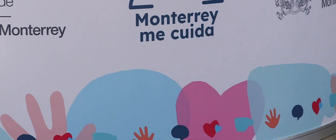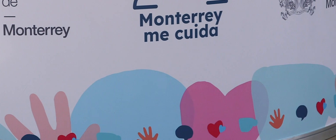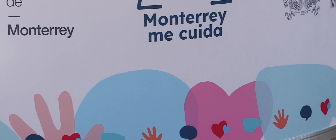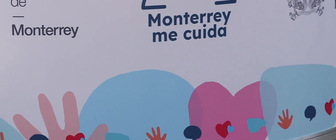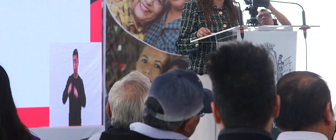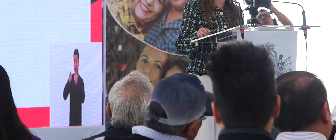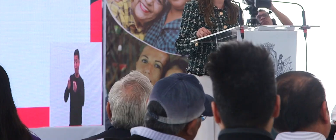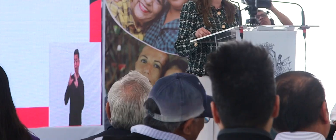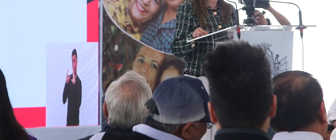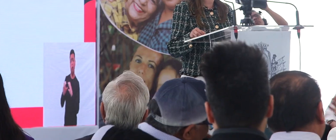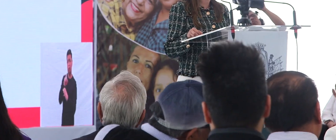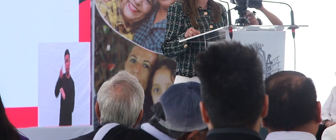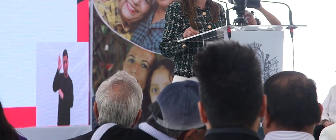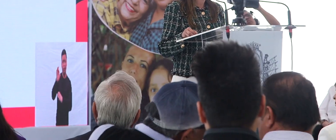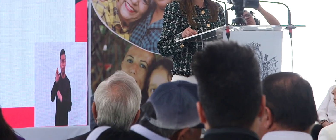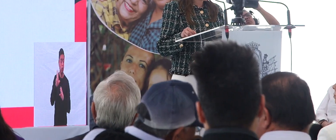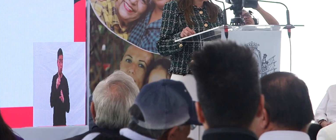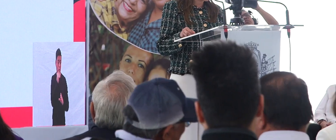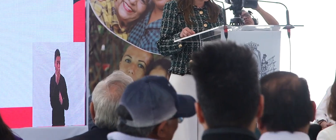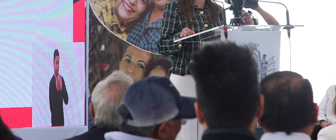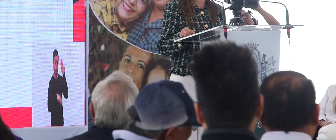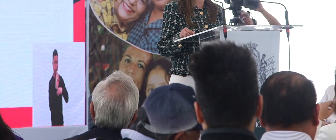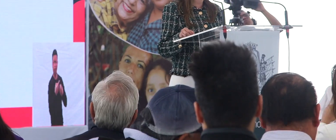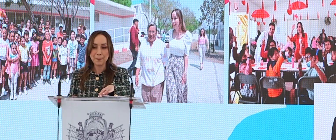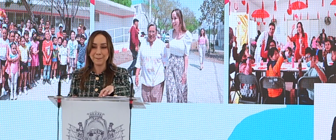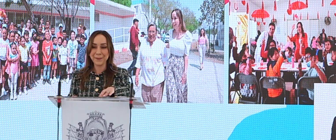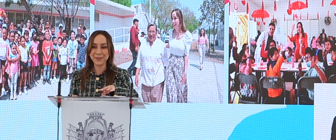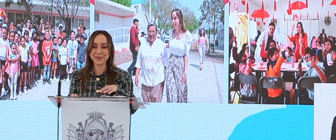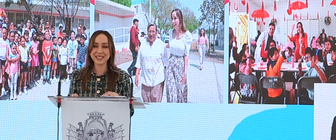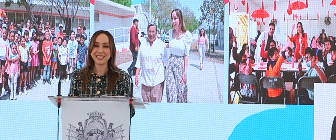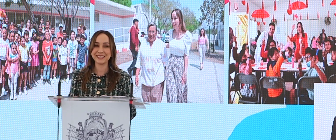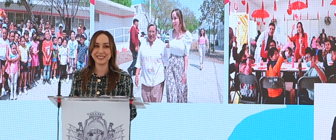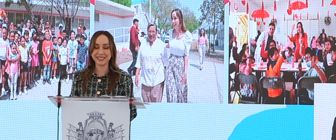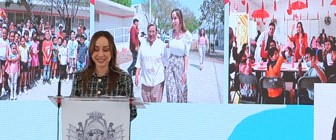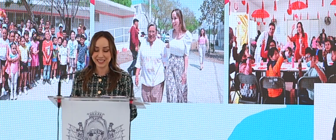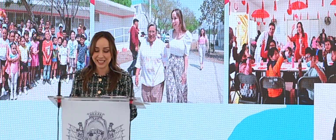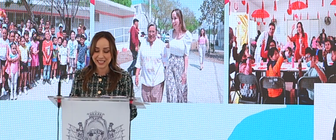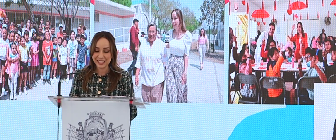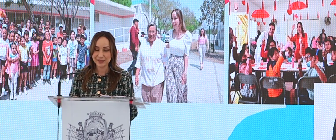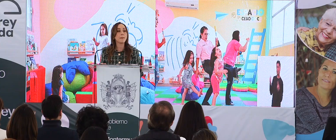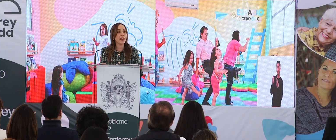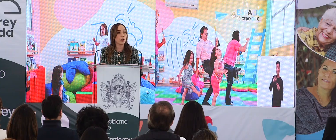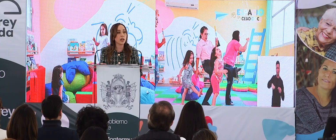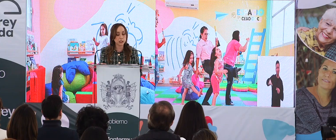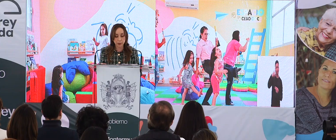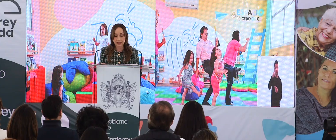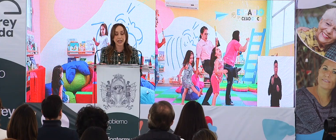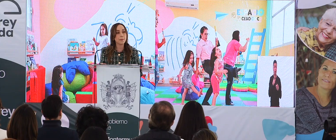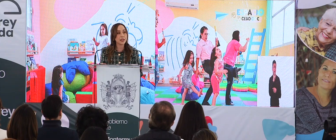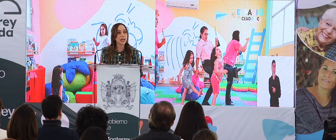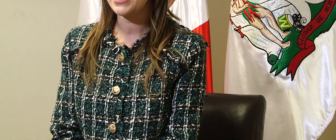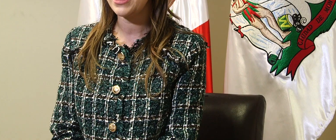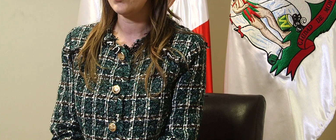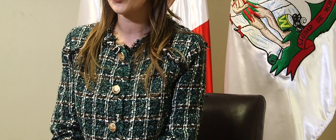primero, va a ser un programa piloto que va a estar en nuestro centro Provilión San Bernabé, que va a tener desde estancias